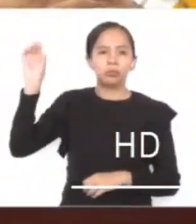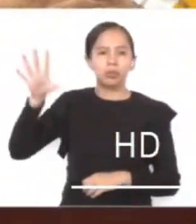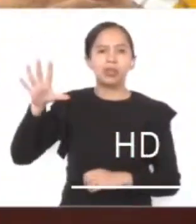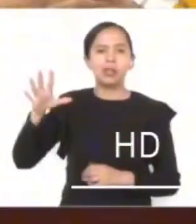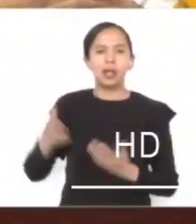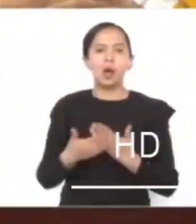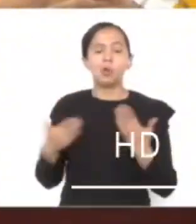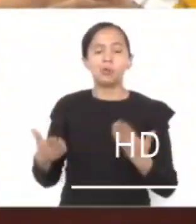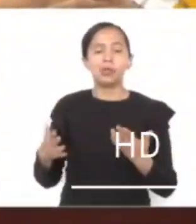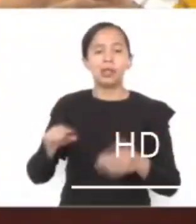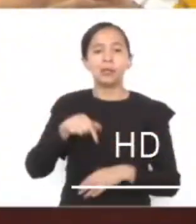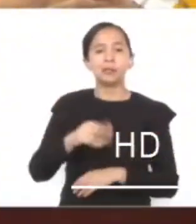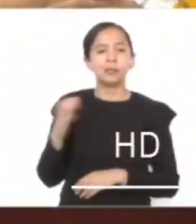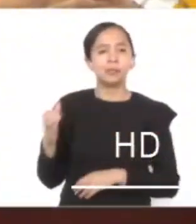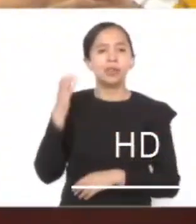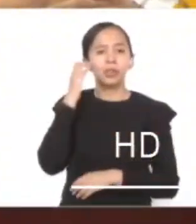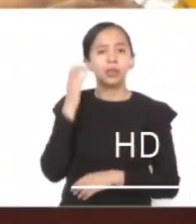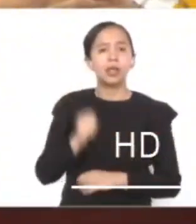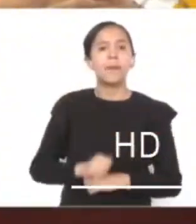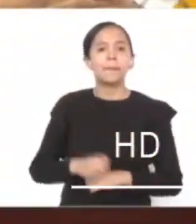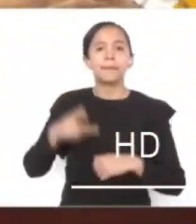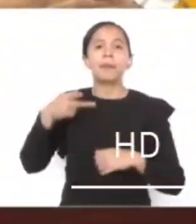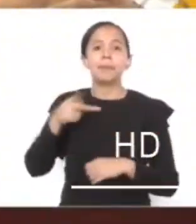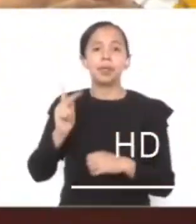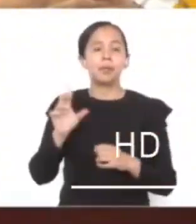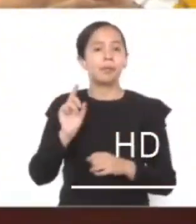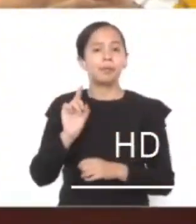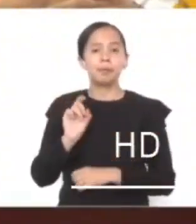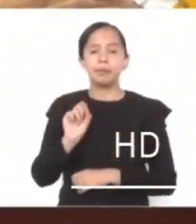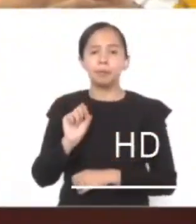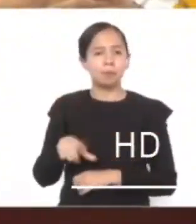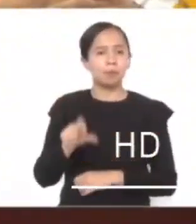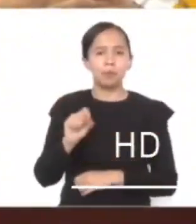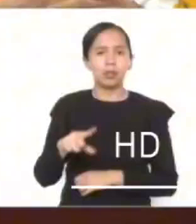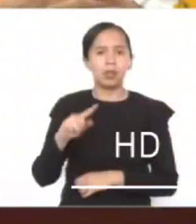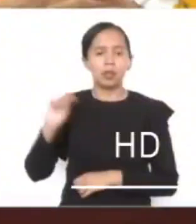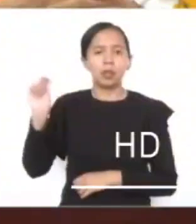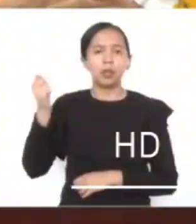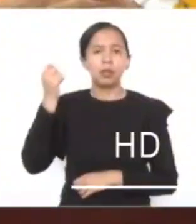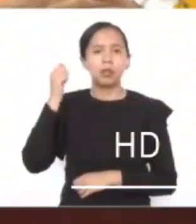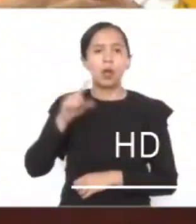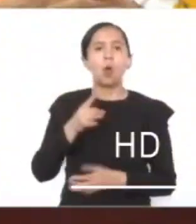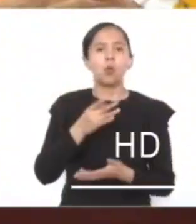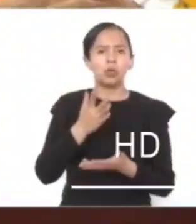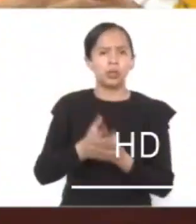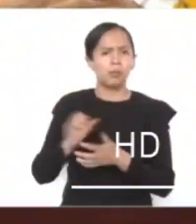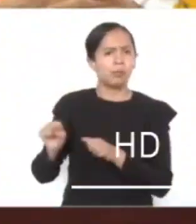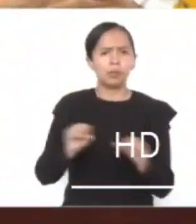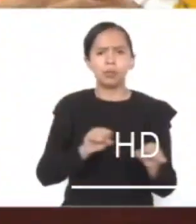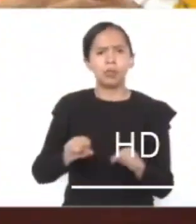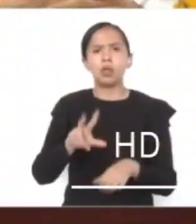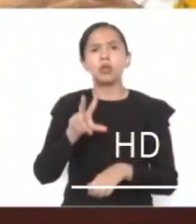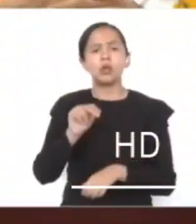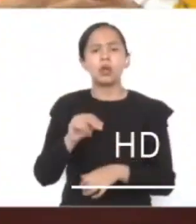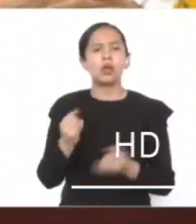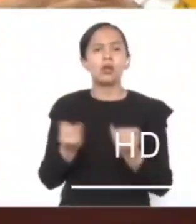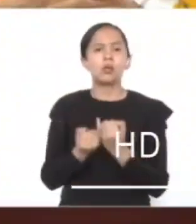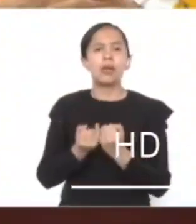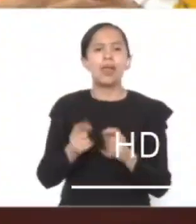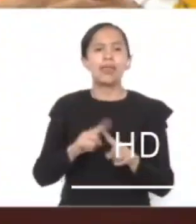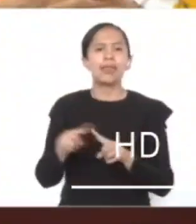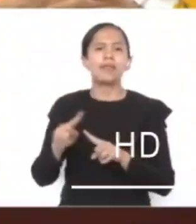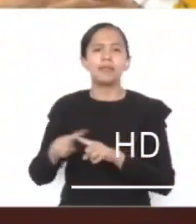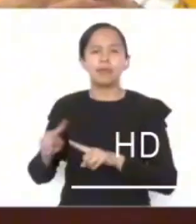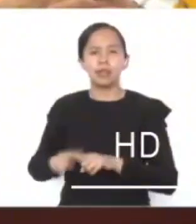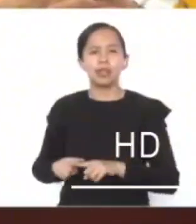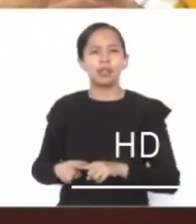Por otro lado, esta misma tecnología también se puede utilizar no solo para sismos, sino para otro tipo de episodios,